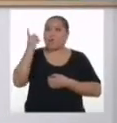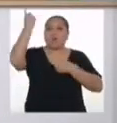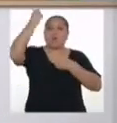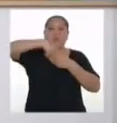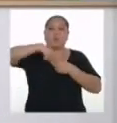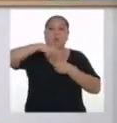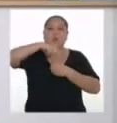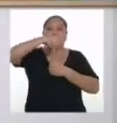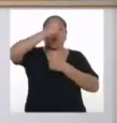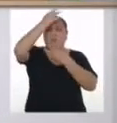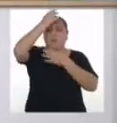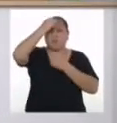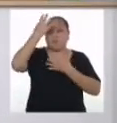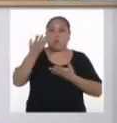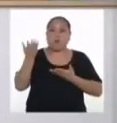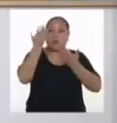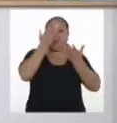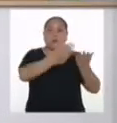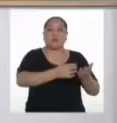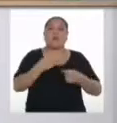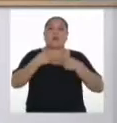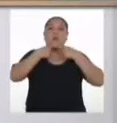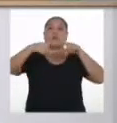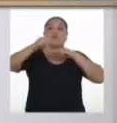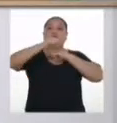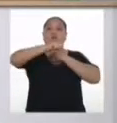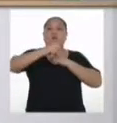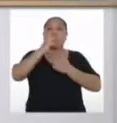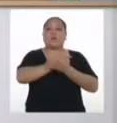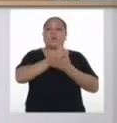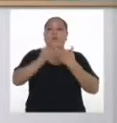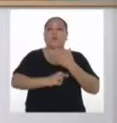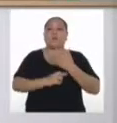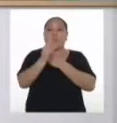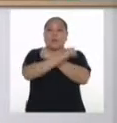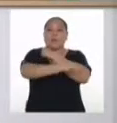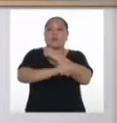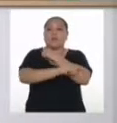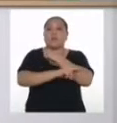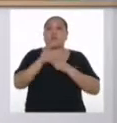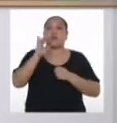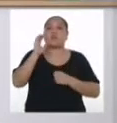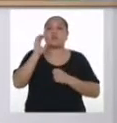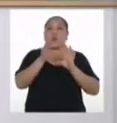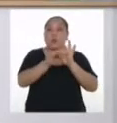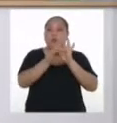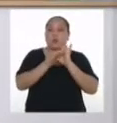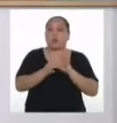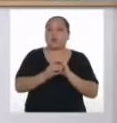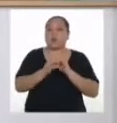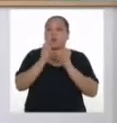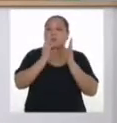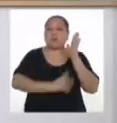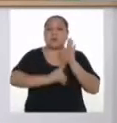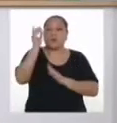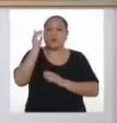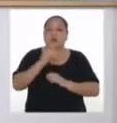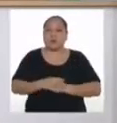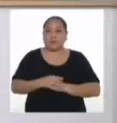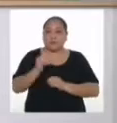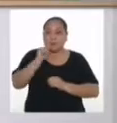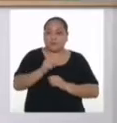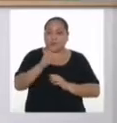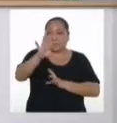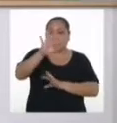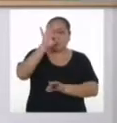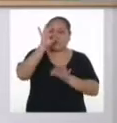forma parte de un informe que ha sido publicado por el Programa de las Naciones Unidas para el Desarrollo. En él